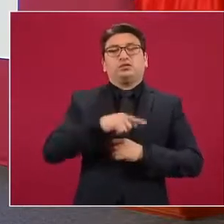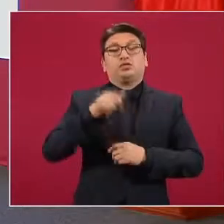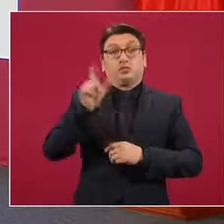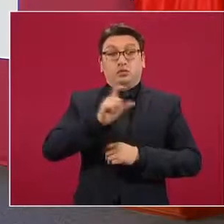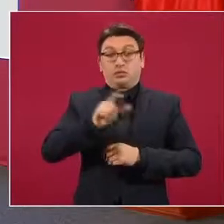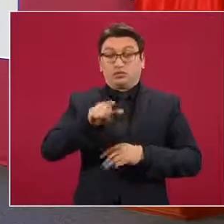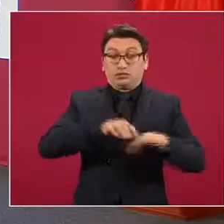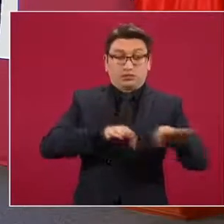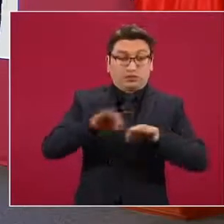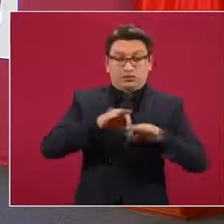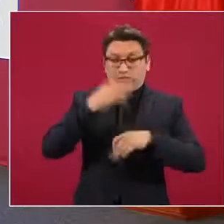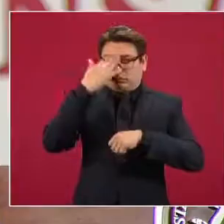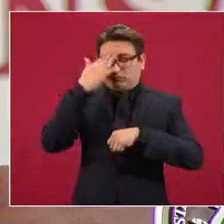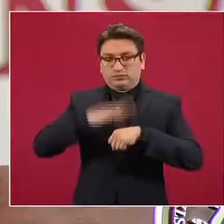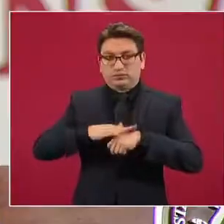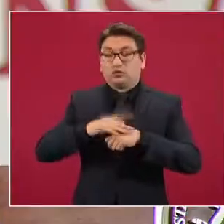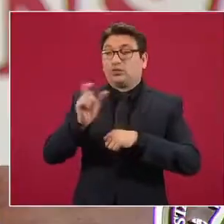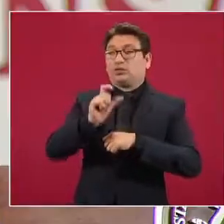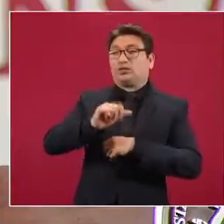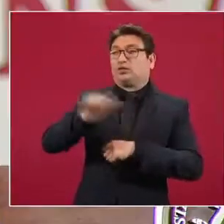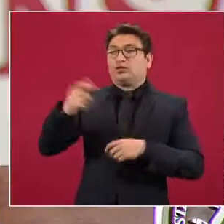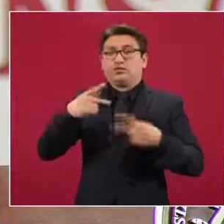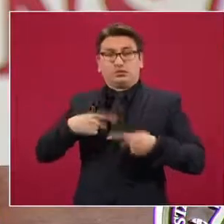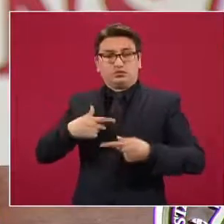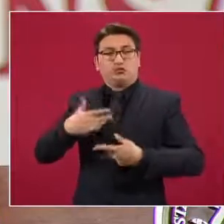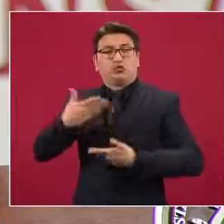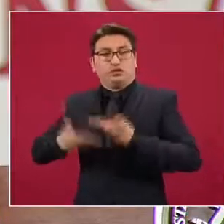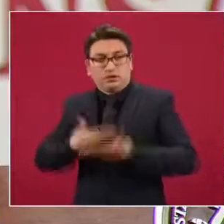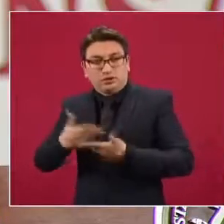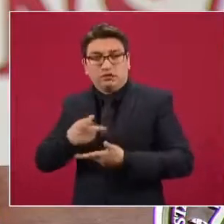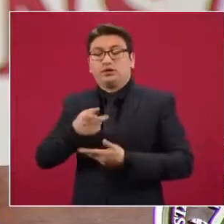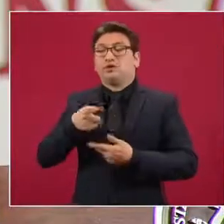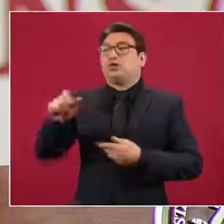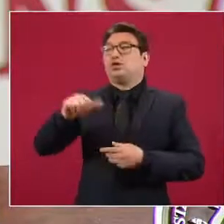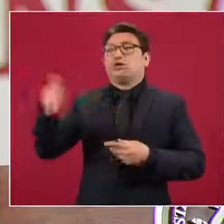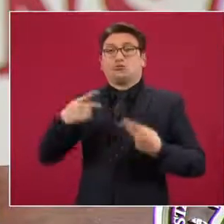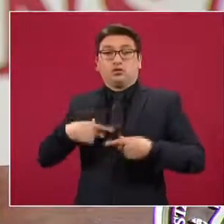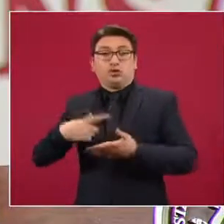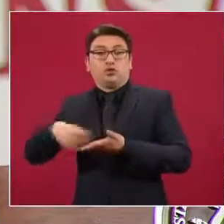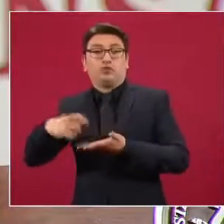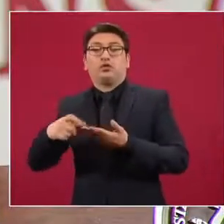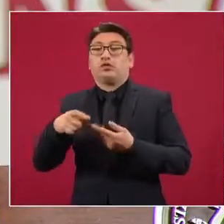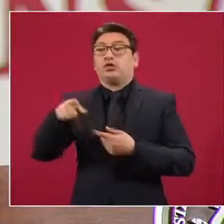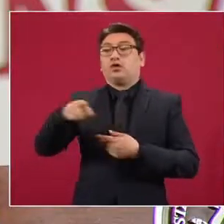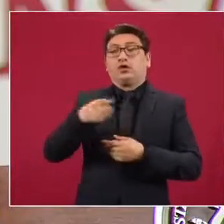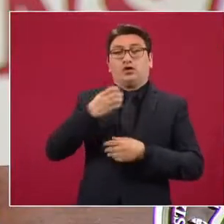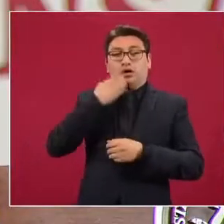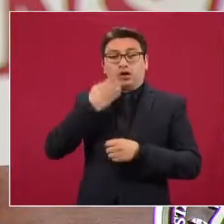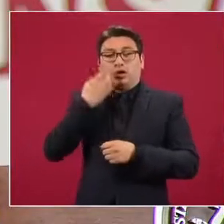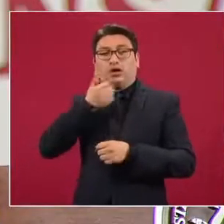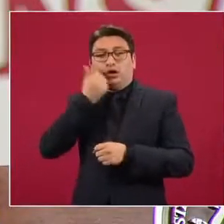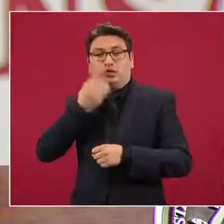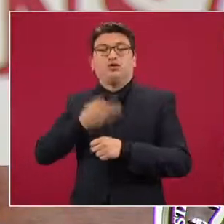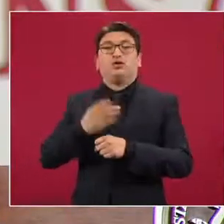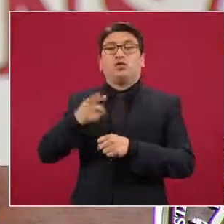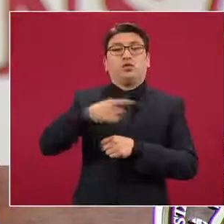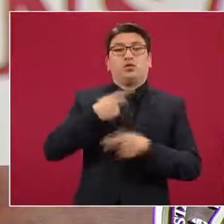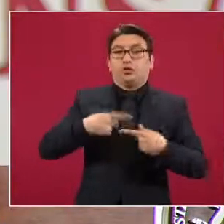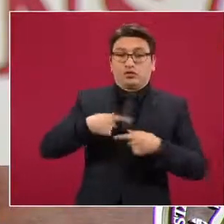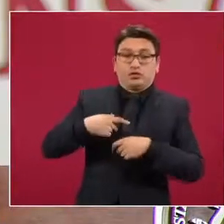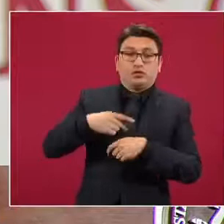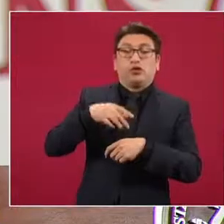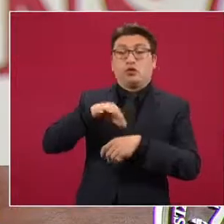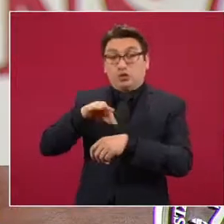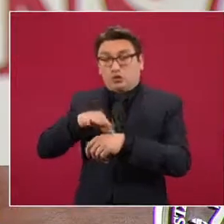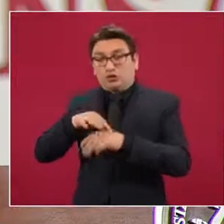siempre presente a tu cliente, a tu consumidora, a tu paciente, a tu educando y pon en tu tarea lo